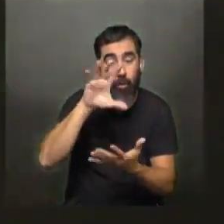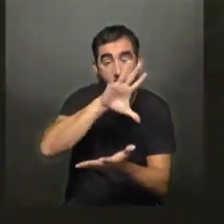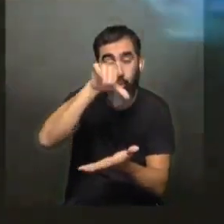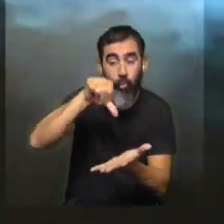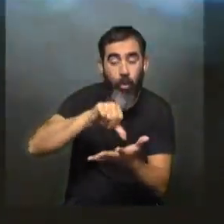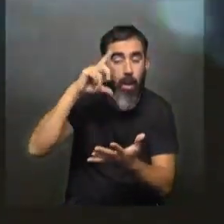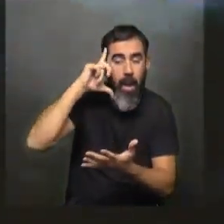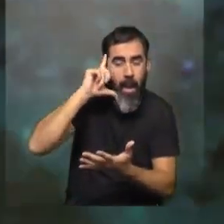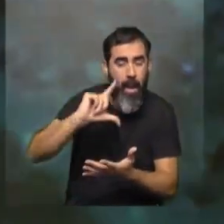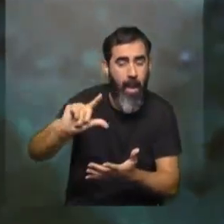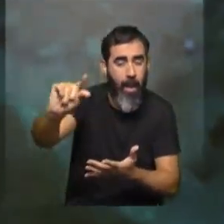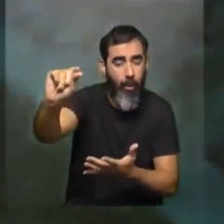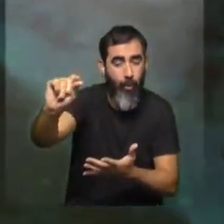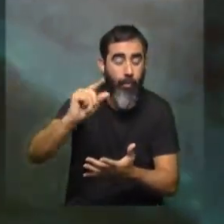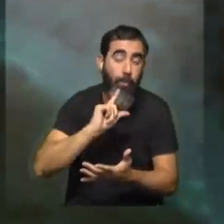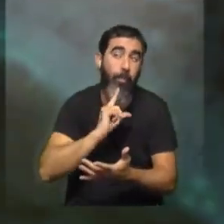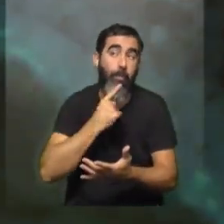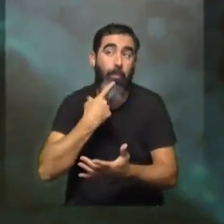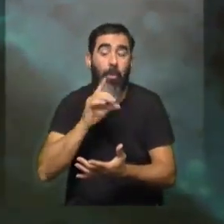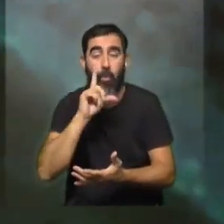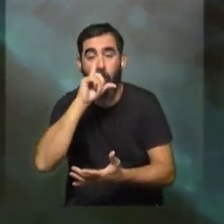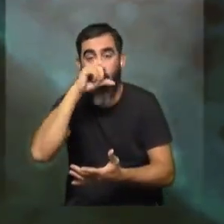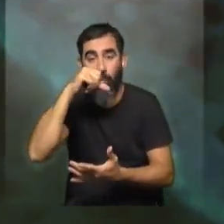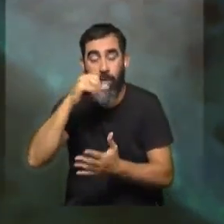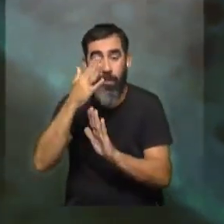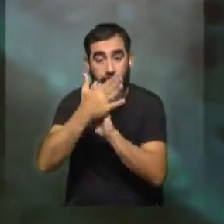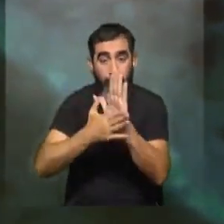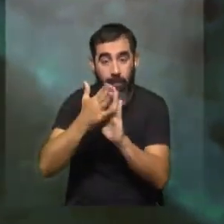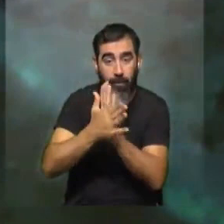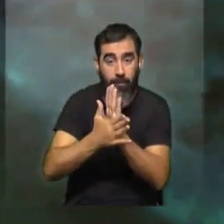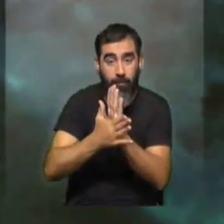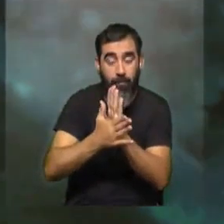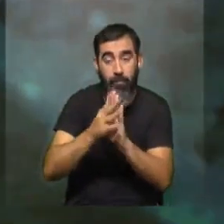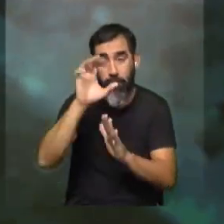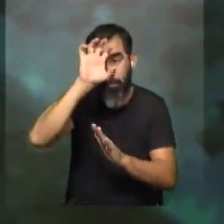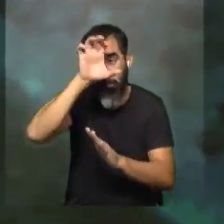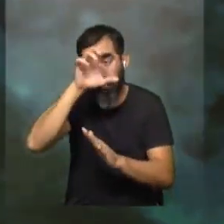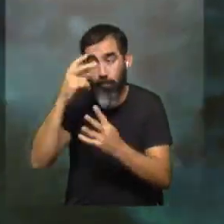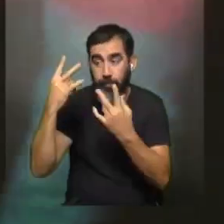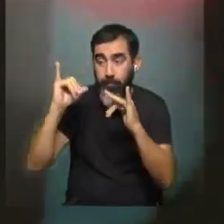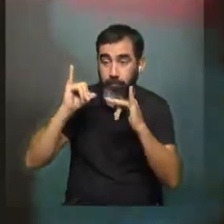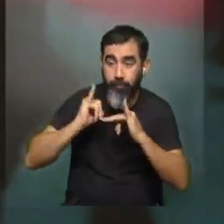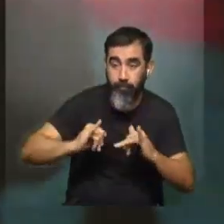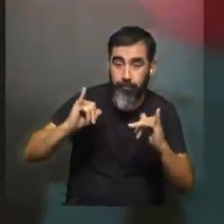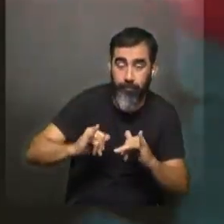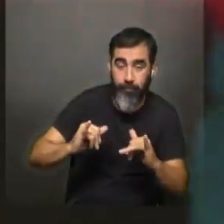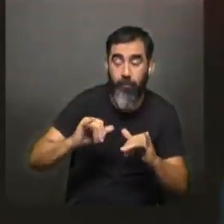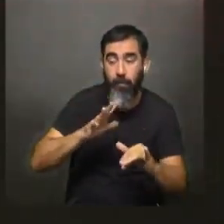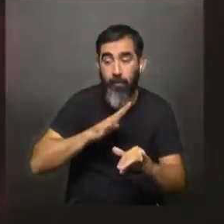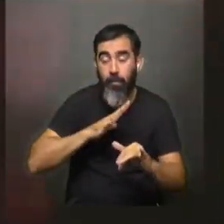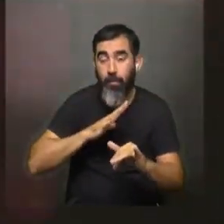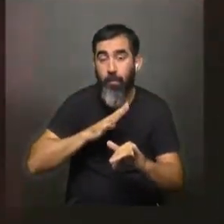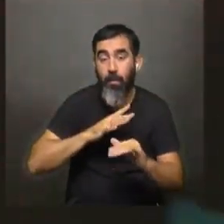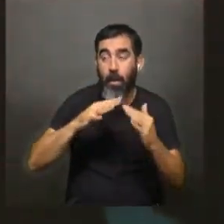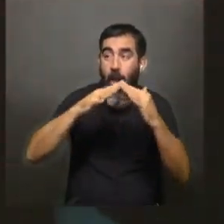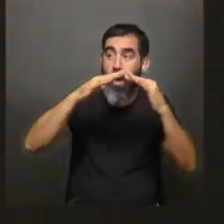alejadas. Si uno se para en Montevideo y mira el mapa de Uruguay, recorrer la mina, la cantera, tanto las explotaciones a cielo abierto como